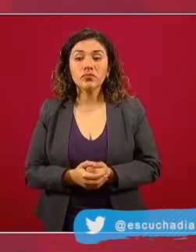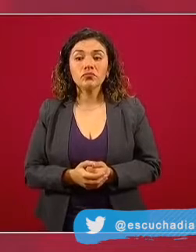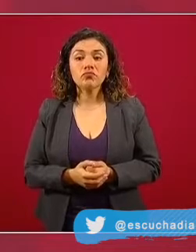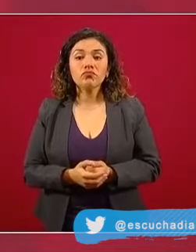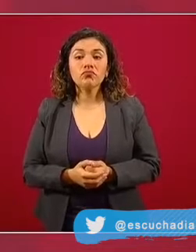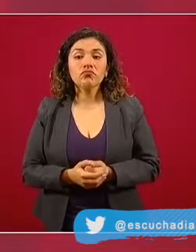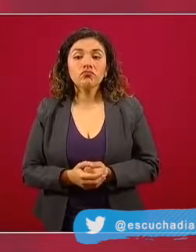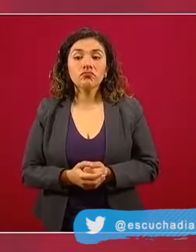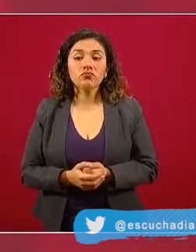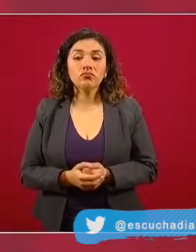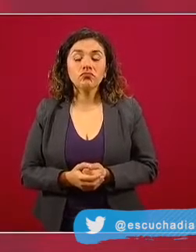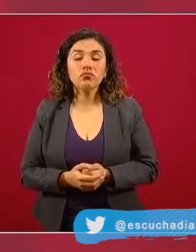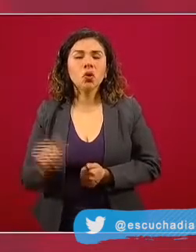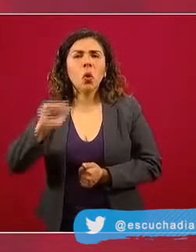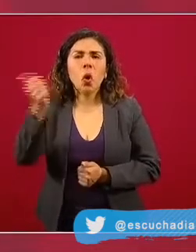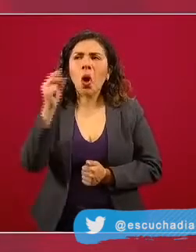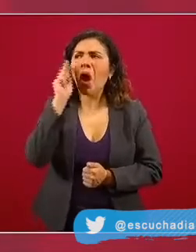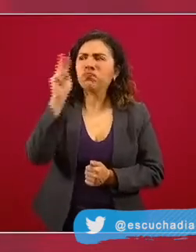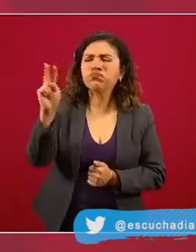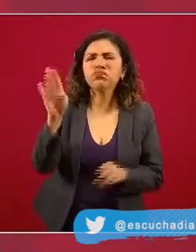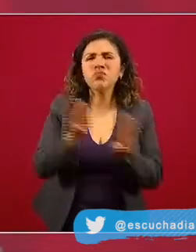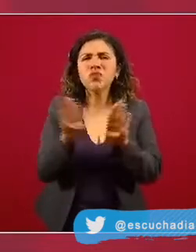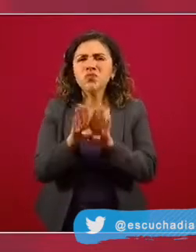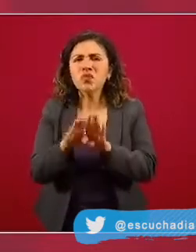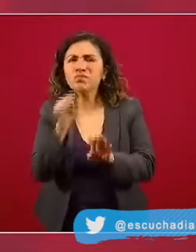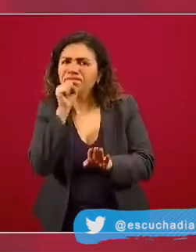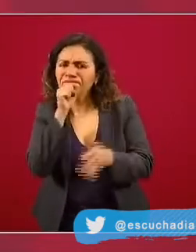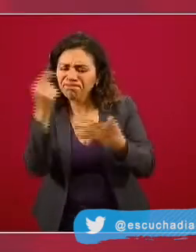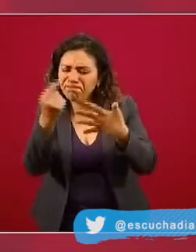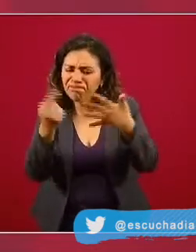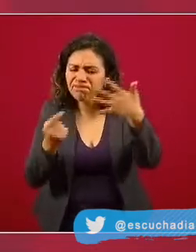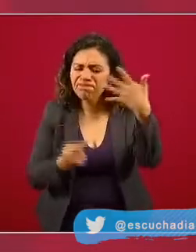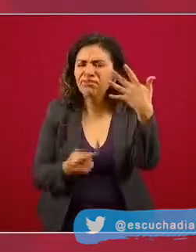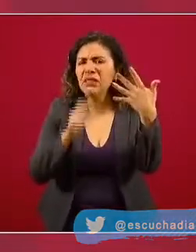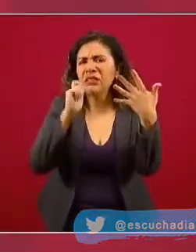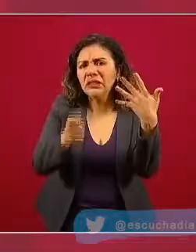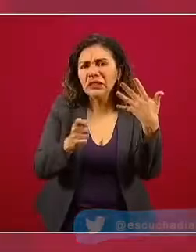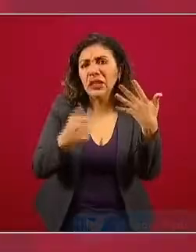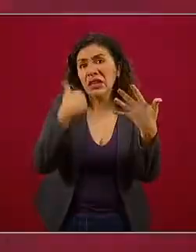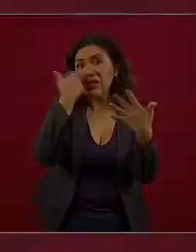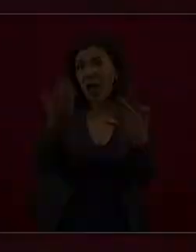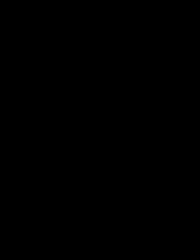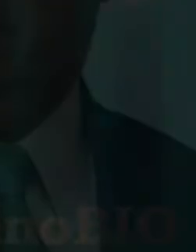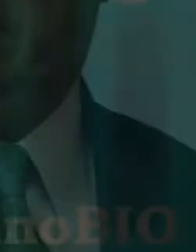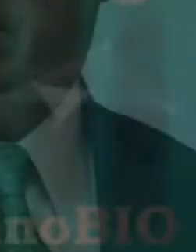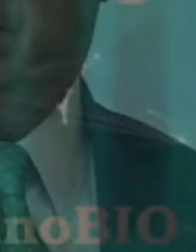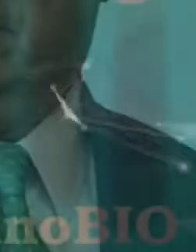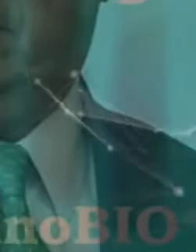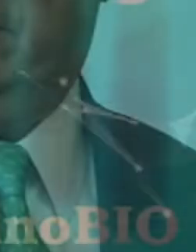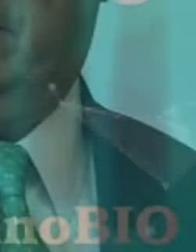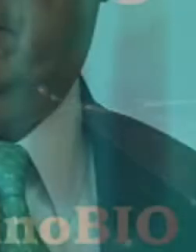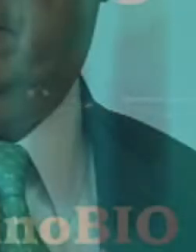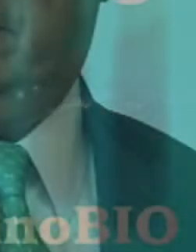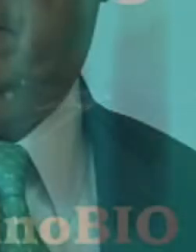y, en su caso, su aprobación, el cual prioriza enviar programas sociales y de salud.